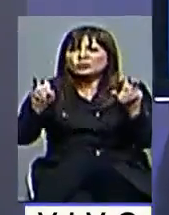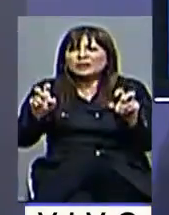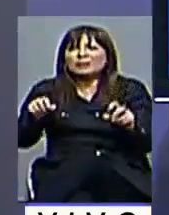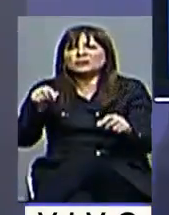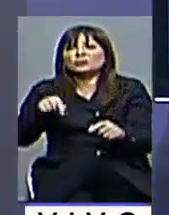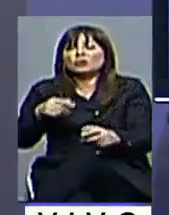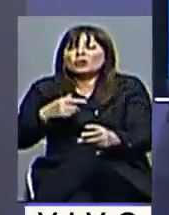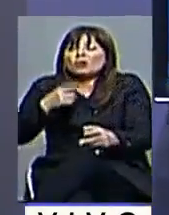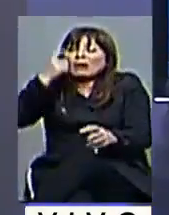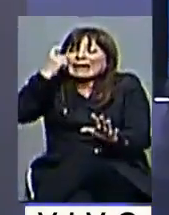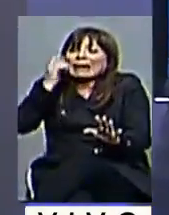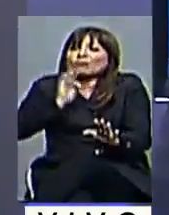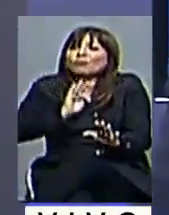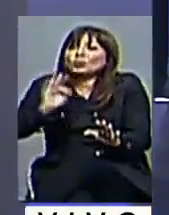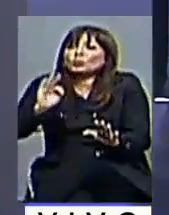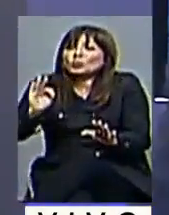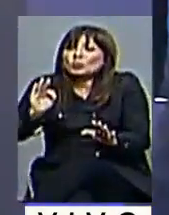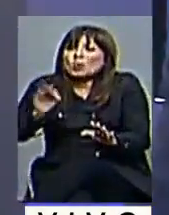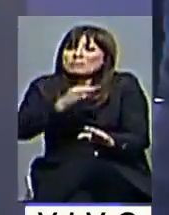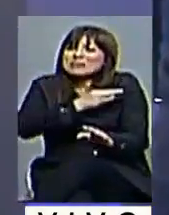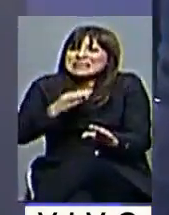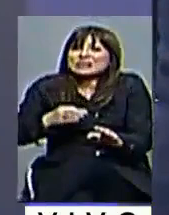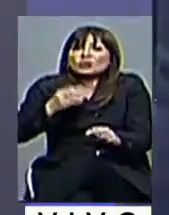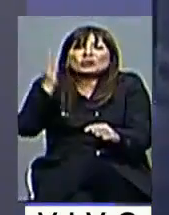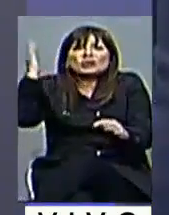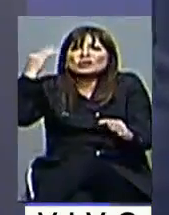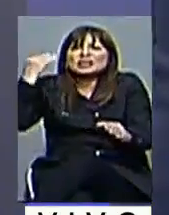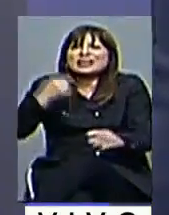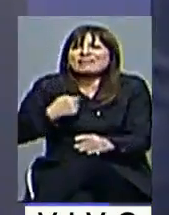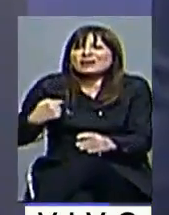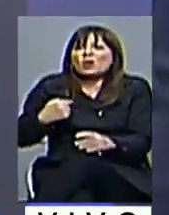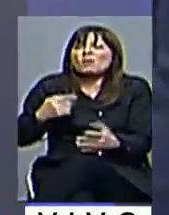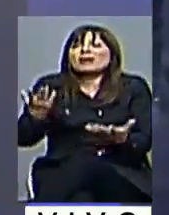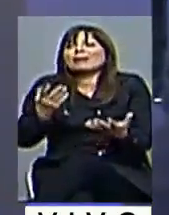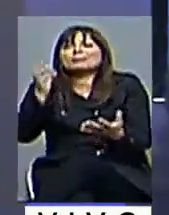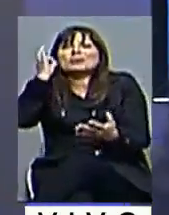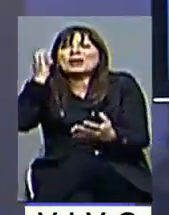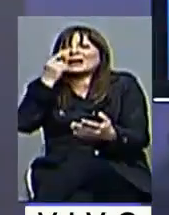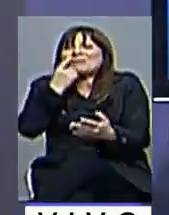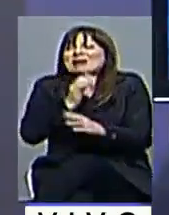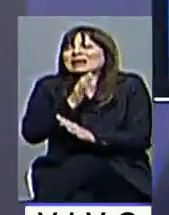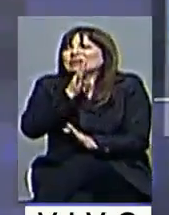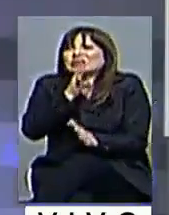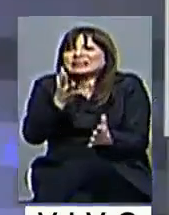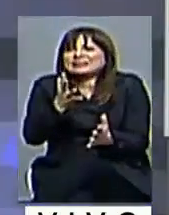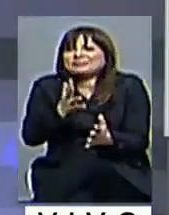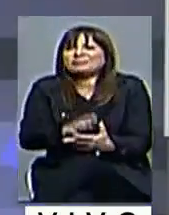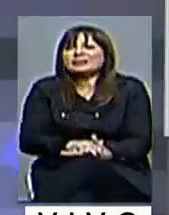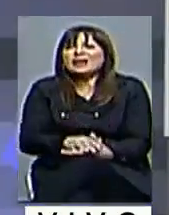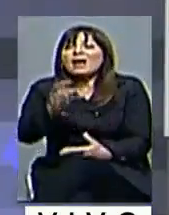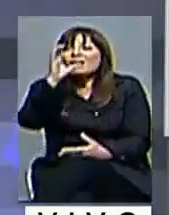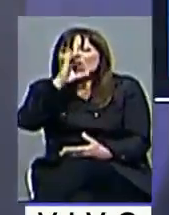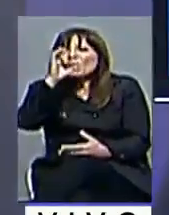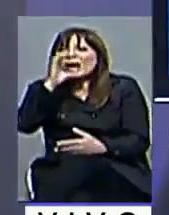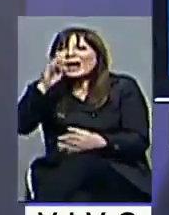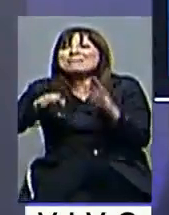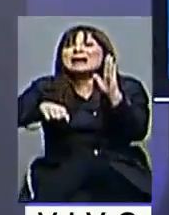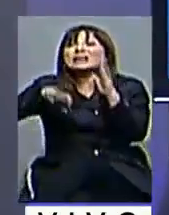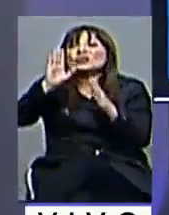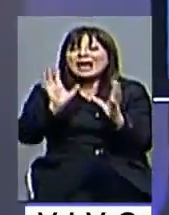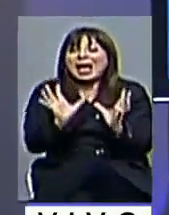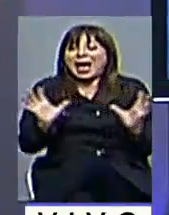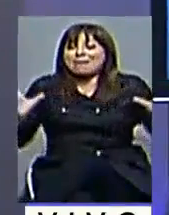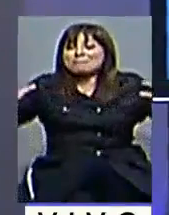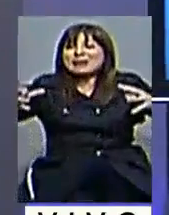le recomendaría al futuro ministro Sexpress, sin saber todavía futuro o futura, ¿quién va a ser? Que buscara mayorías